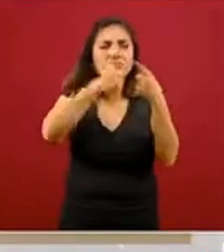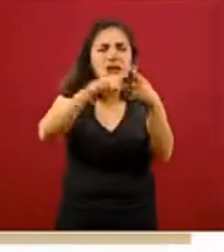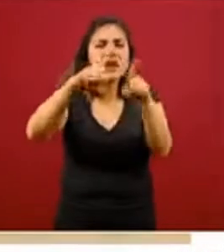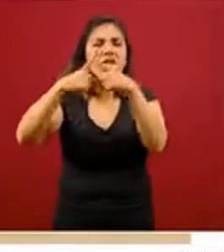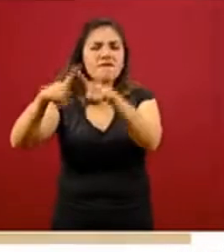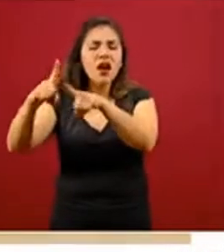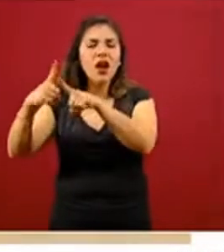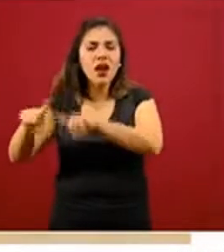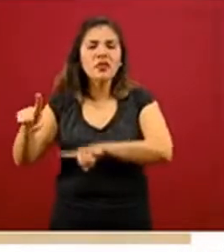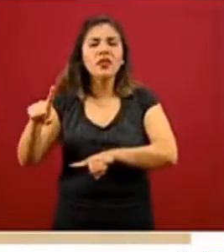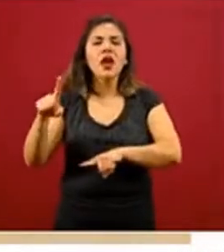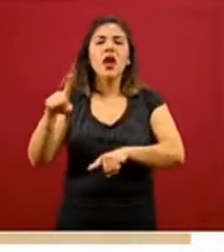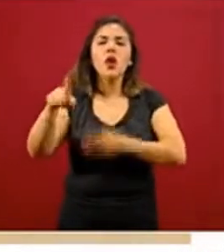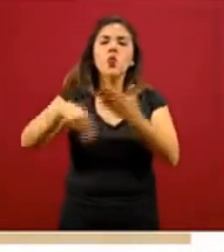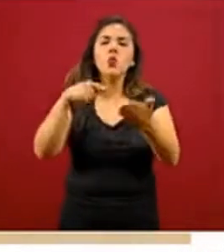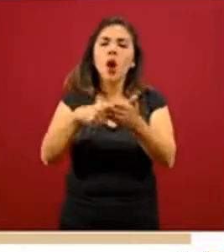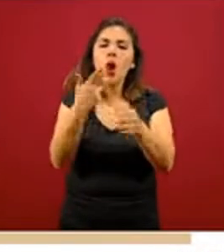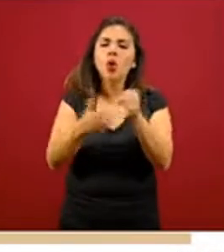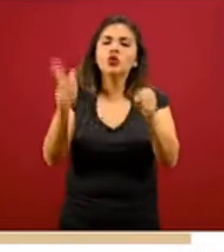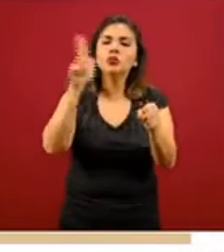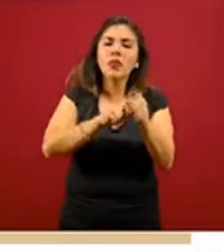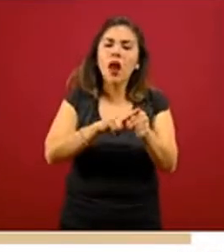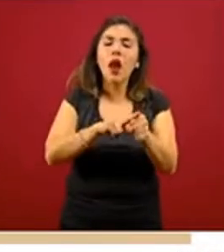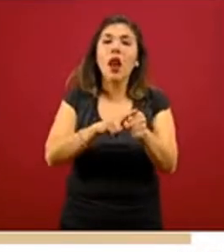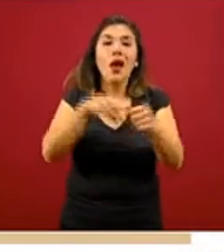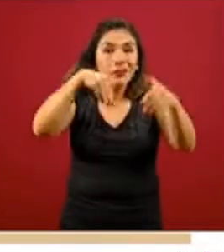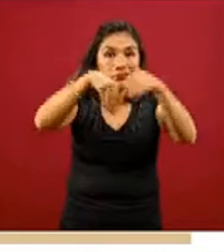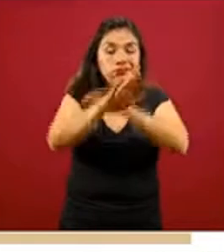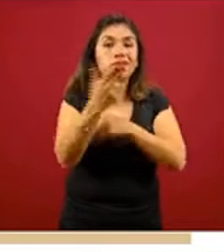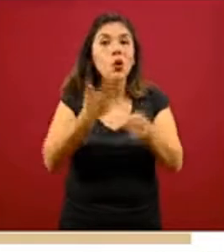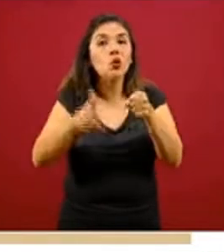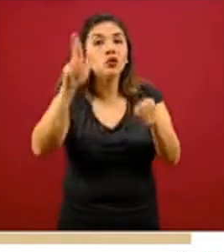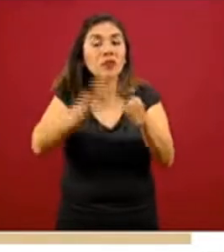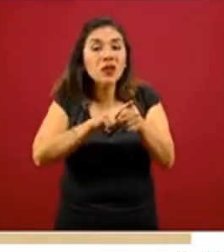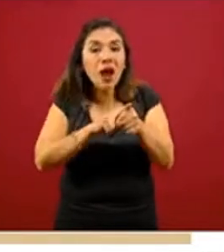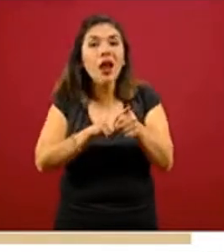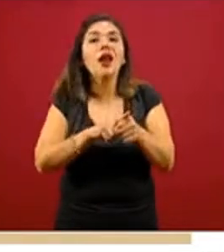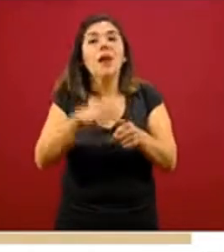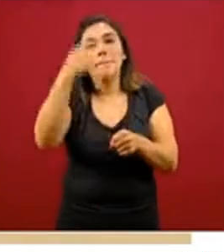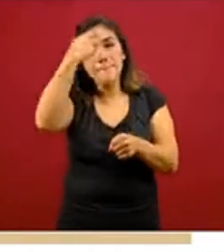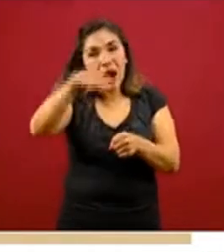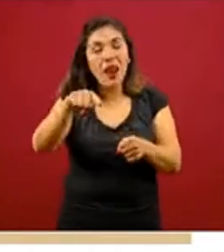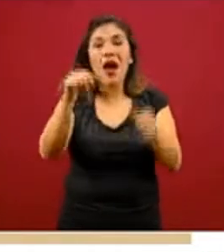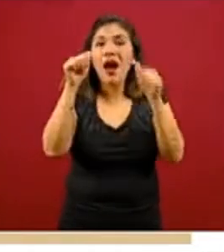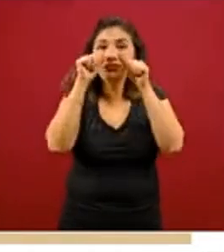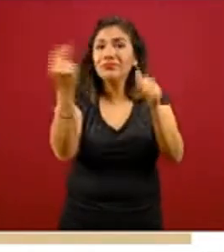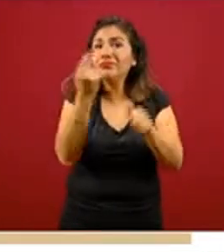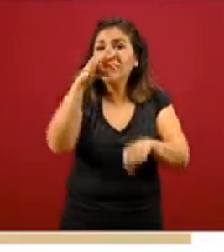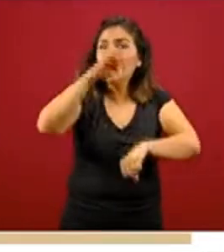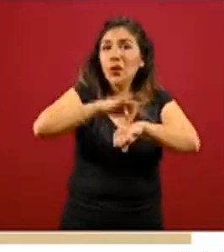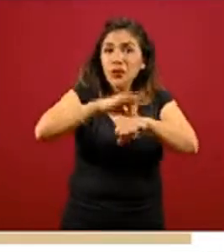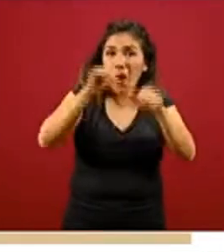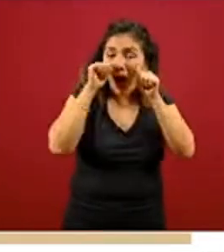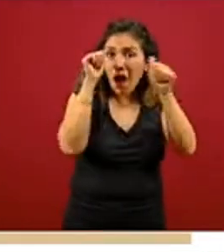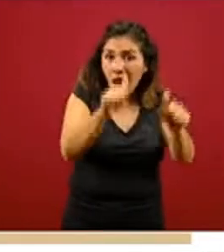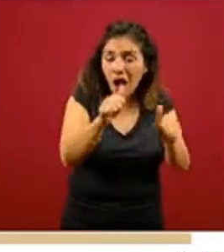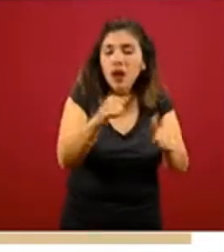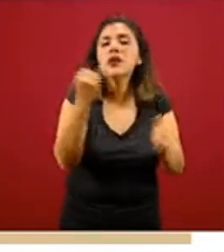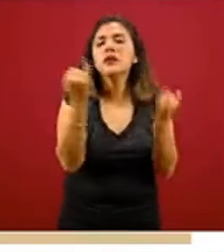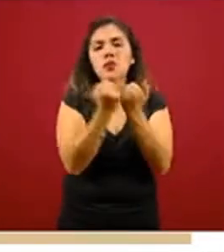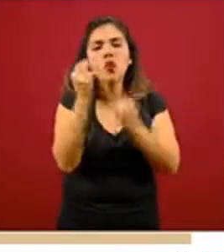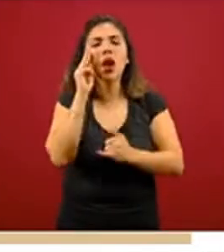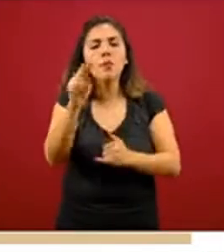diferentes estadios clínicos en que los pacientes han llegado o llegaron a demandar la atención, pero además podemos también ver la